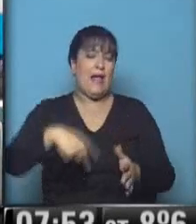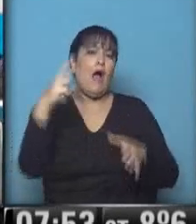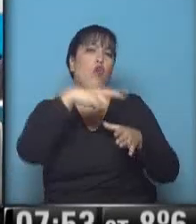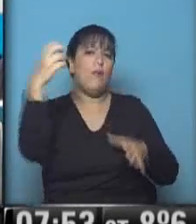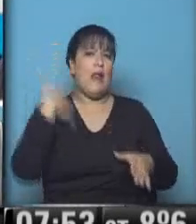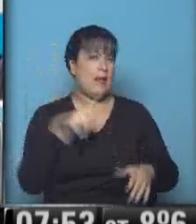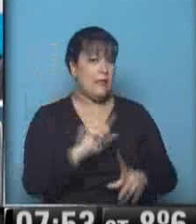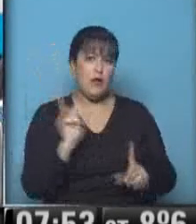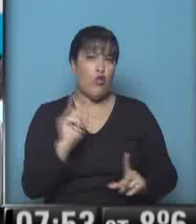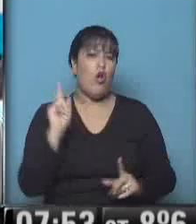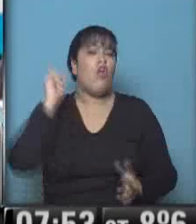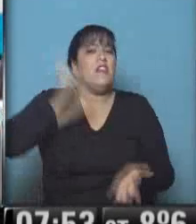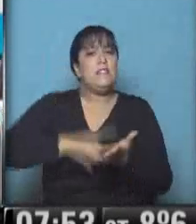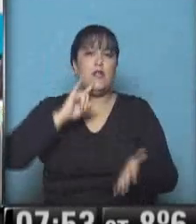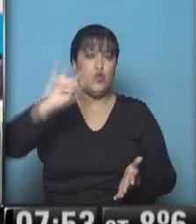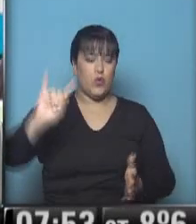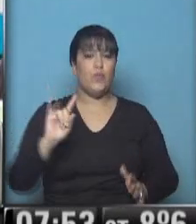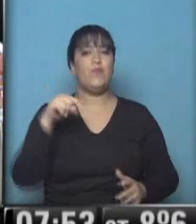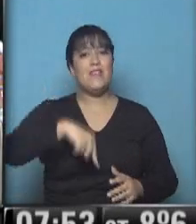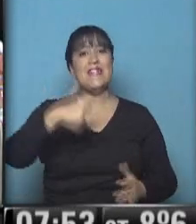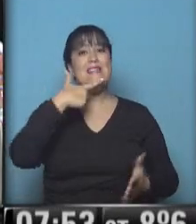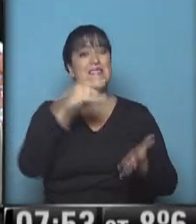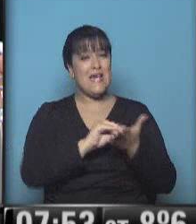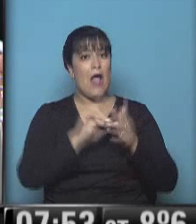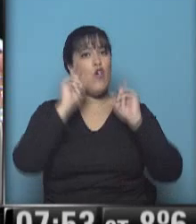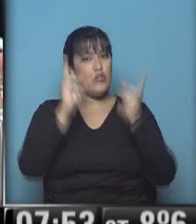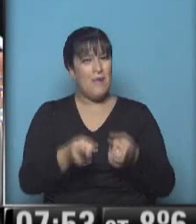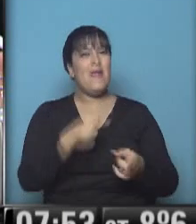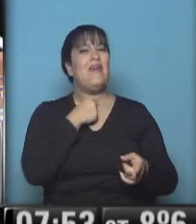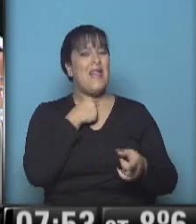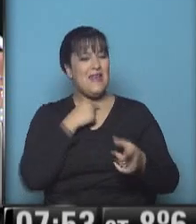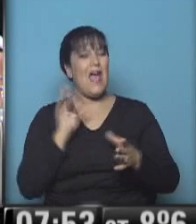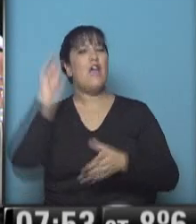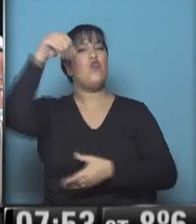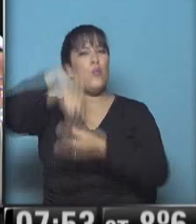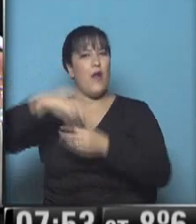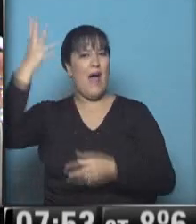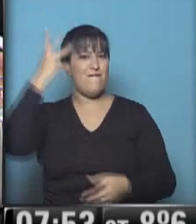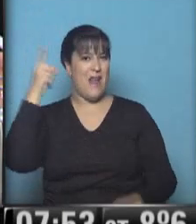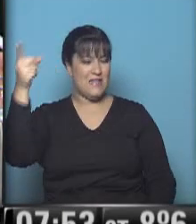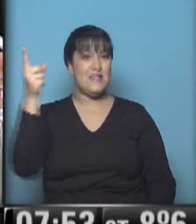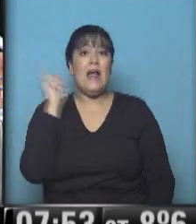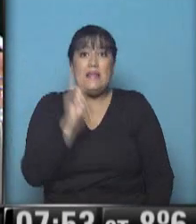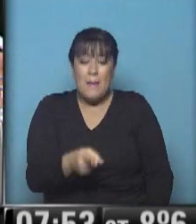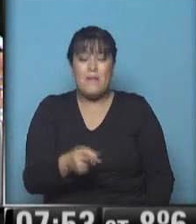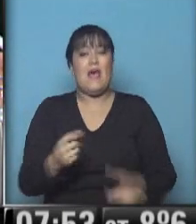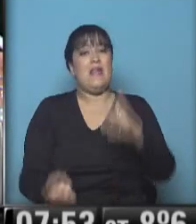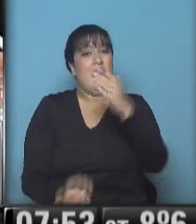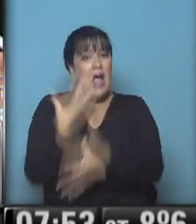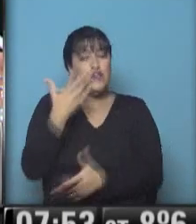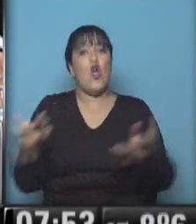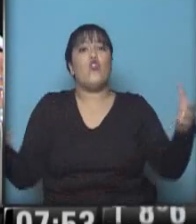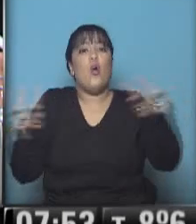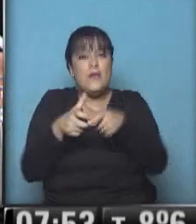una de las modificaciones del senado no incorporar también Francia como otra sede de pago además la creación de una comisión que va a